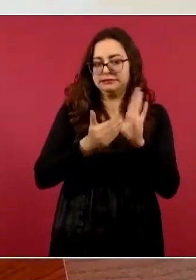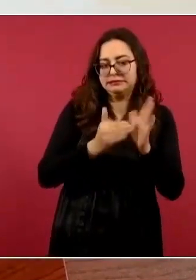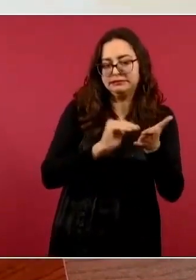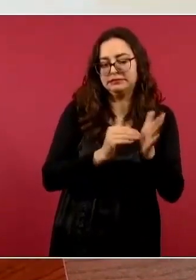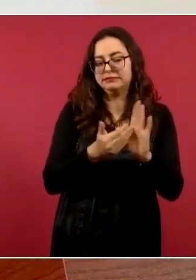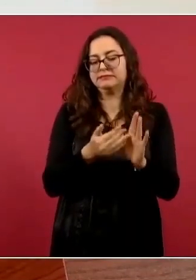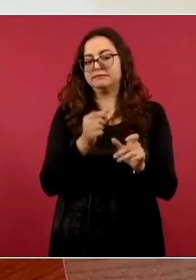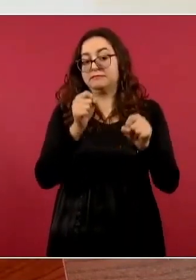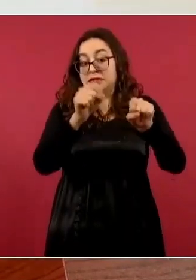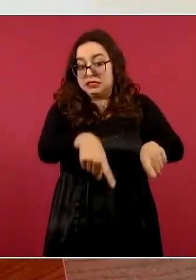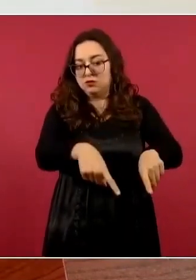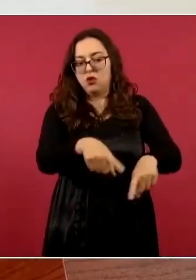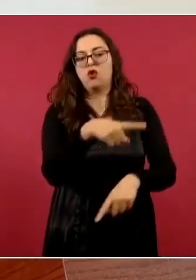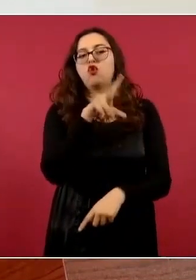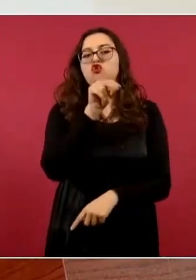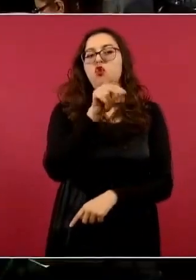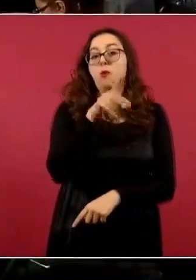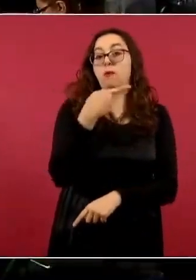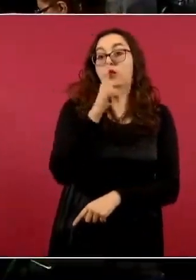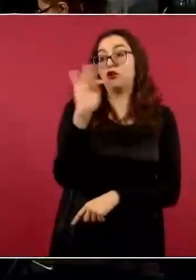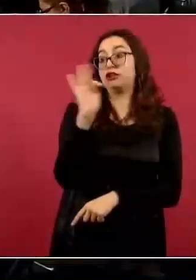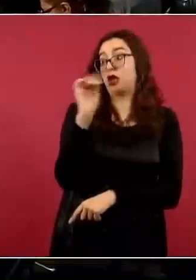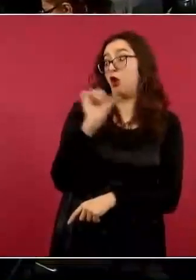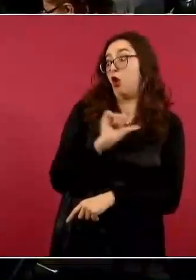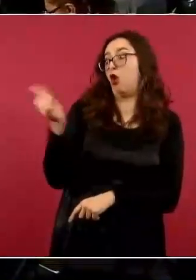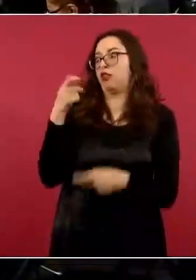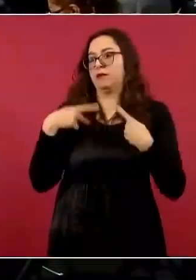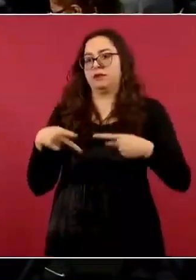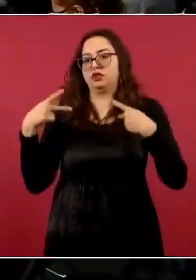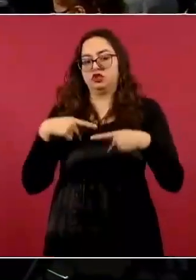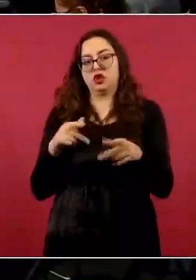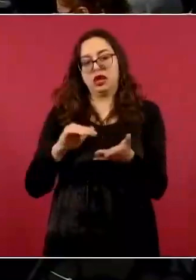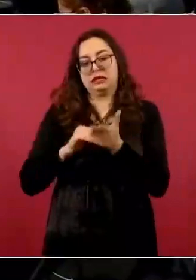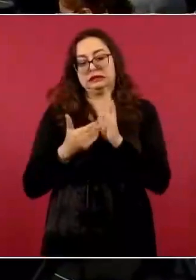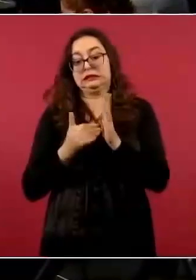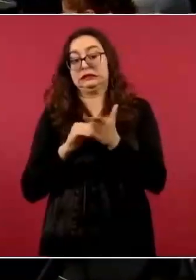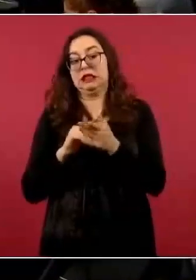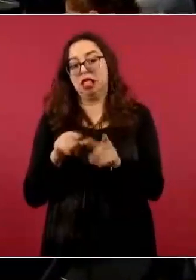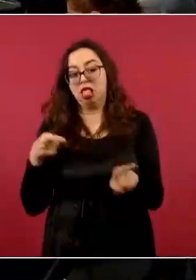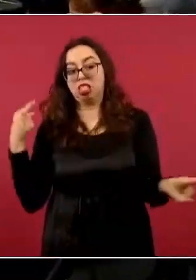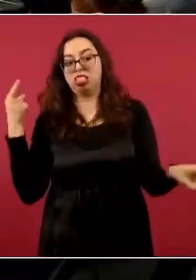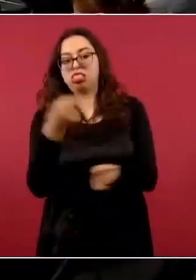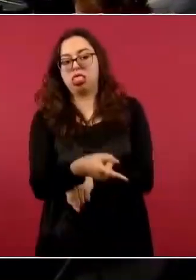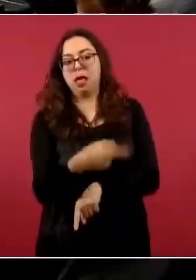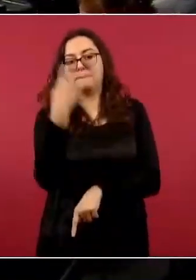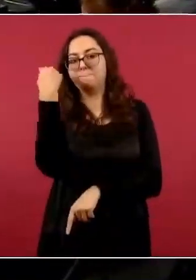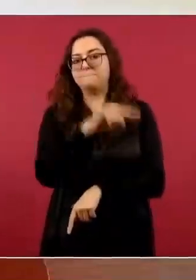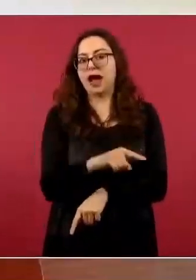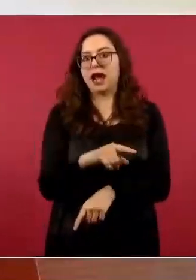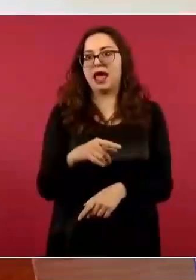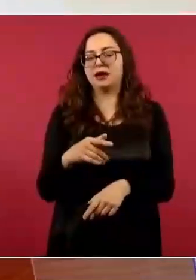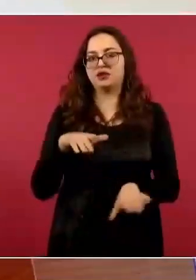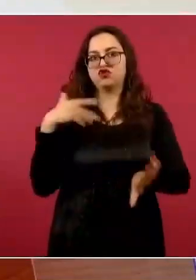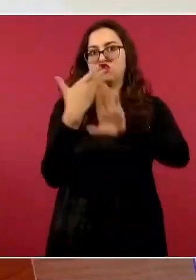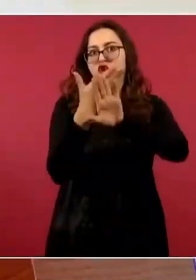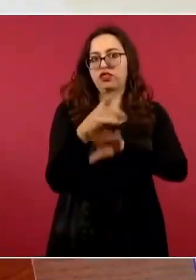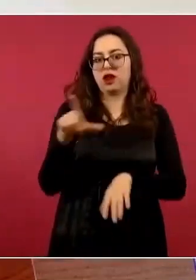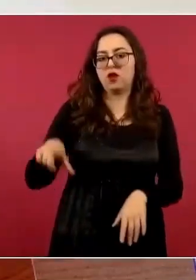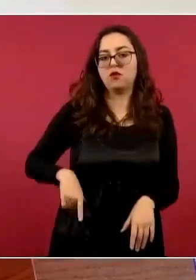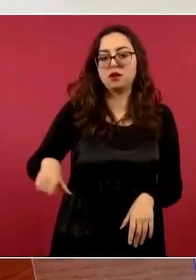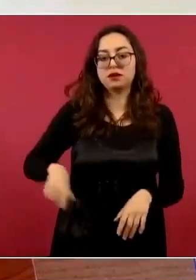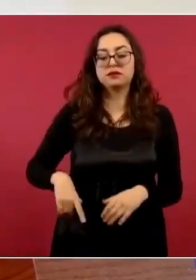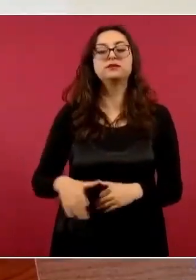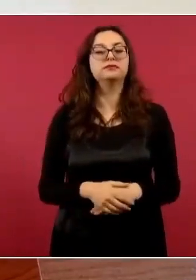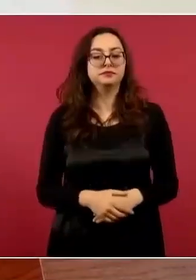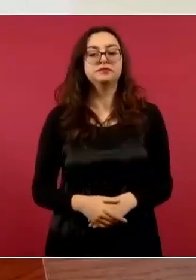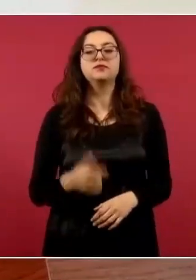así fuera, qué pasa el gobierno con Ciro? ¿Lo vamos a denunciar si tenemos las pruebas? Sí, además